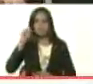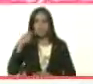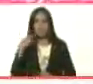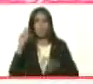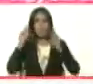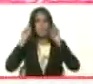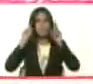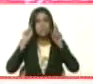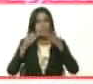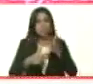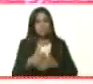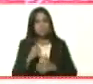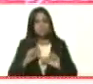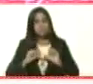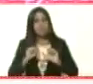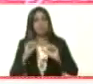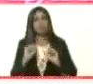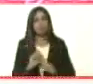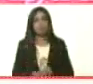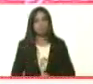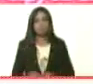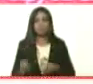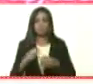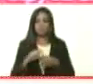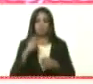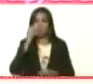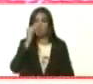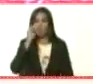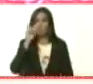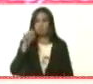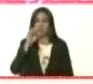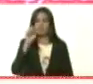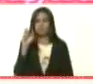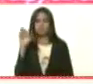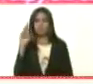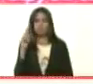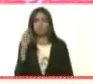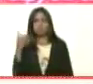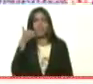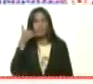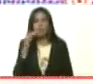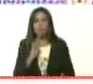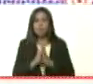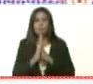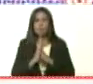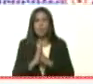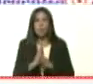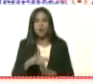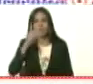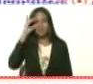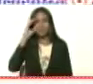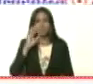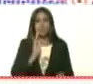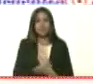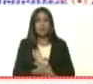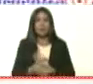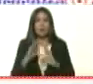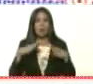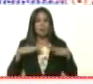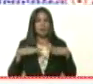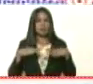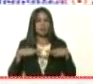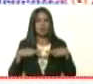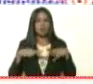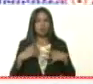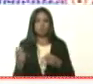¿verdad? Incorpora a Jesús Martínez, Delcy, llámalo. Jesús Martínez, se te acabaron las vacaciones,